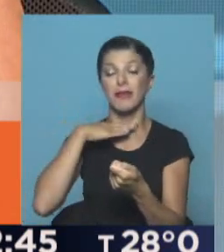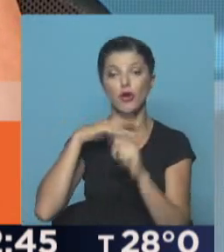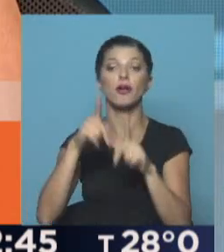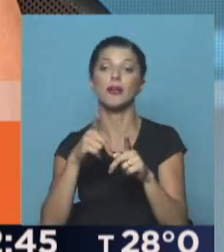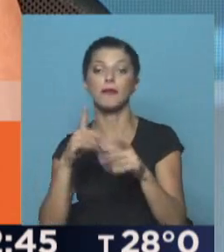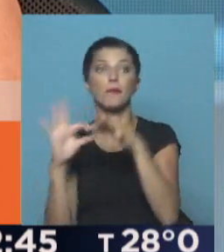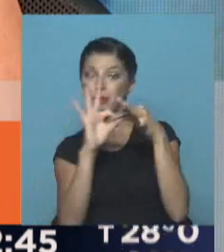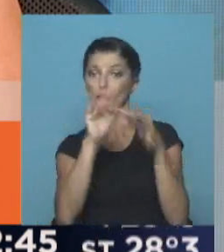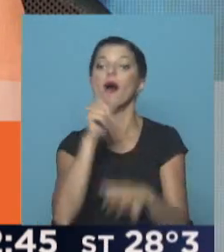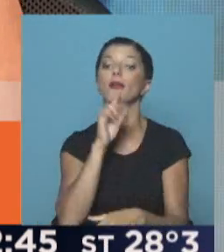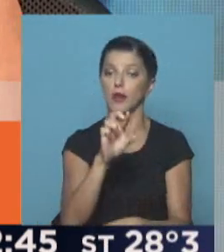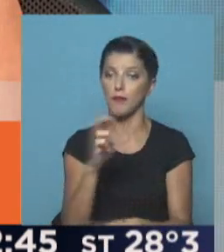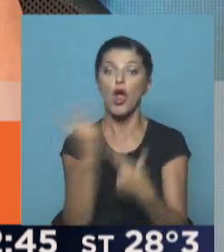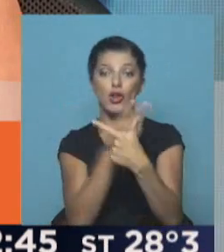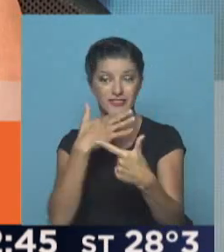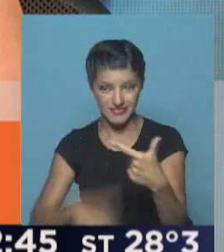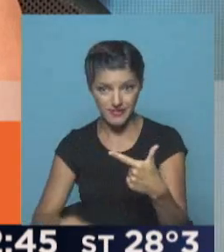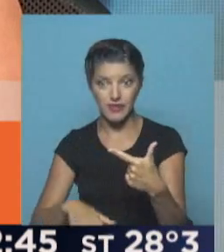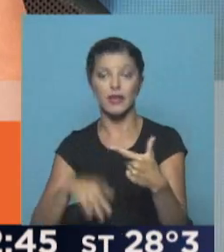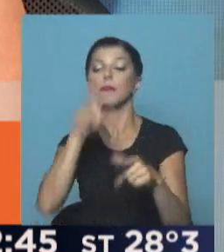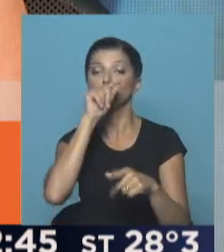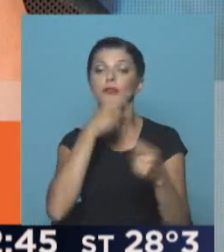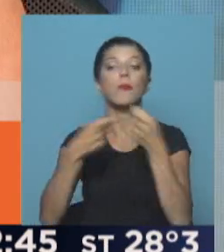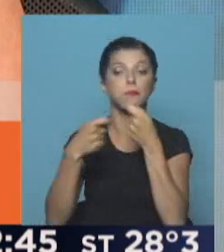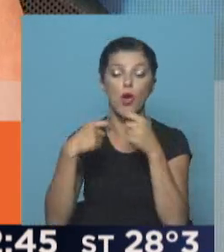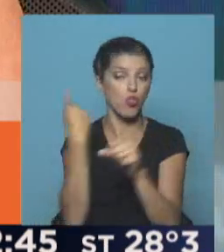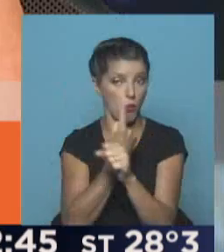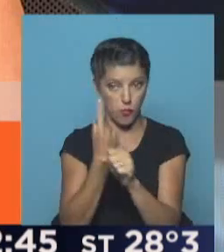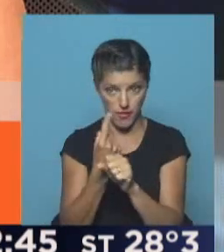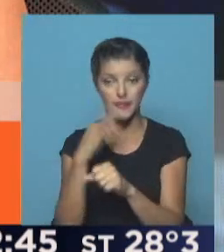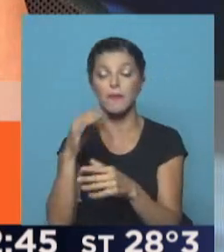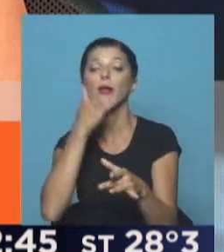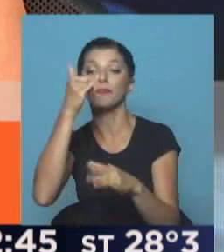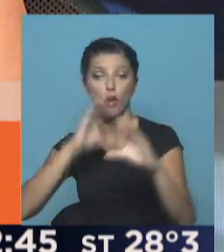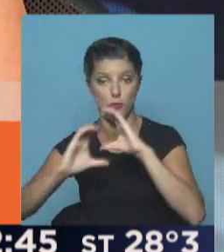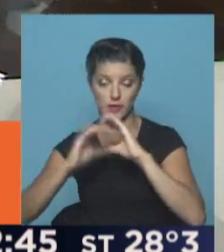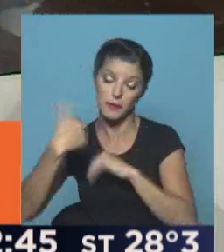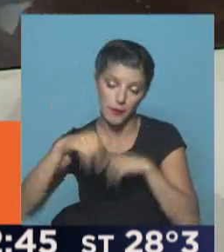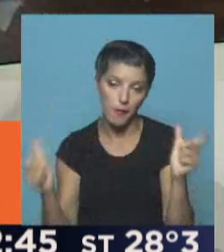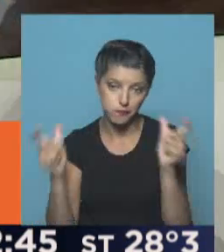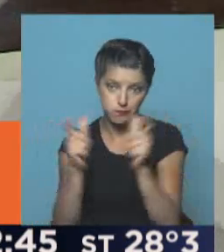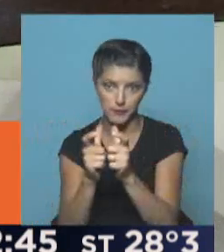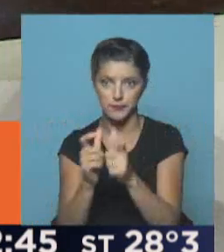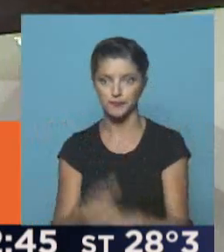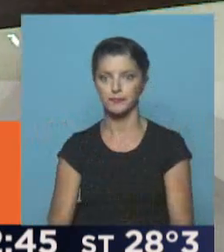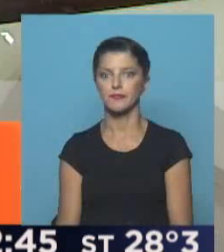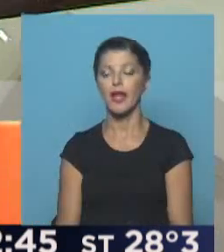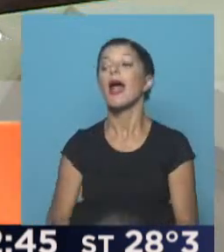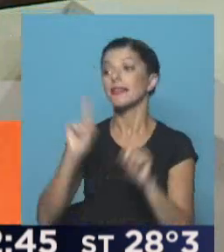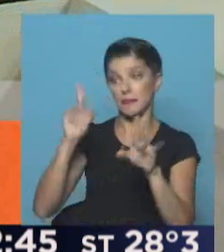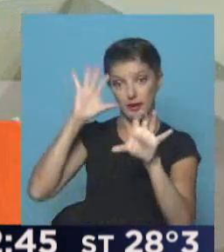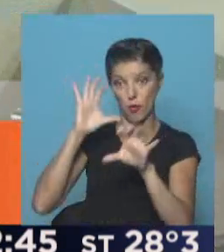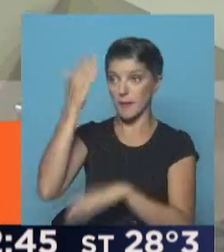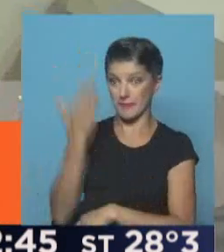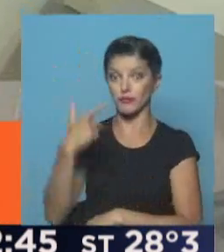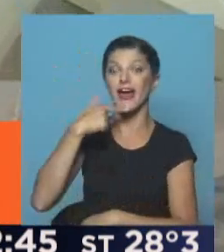bueno, ya los dos entendieron que no pueden negociar por Twitter, ya hablaron por teléfono y en algún momento se van a reunir. Sí, recordemos también que Slim, entre todos los negocios que